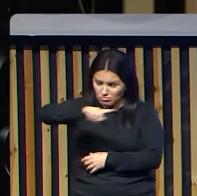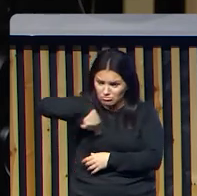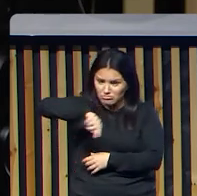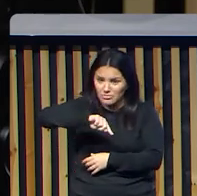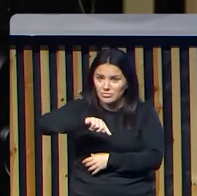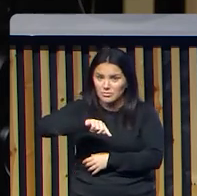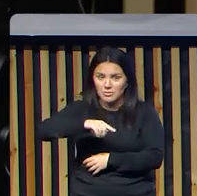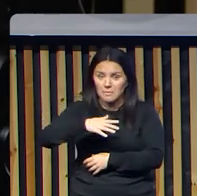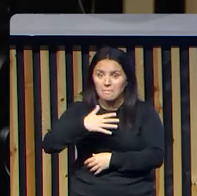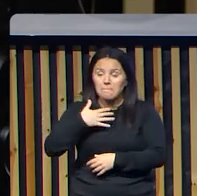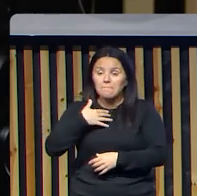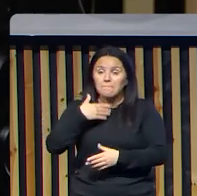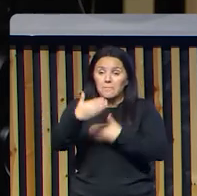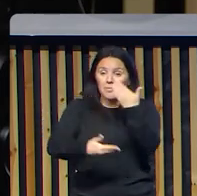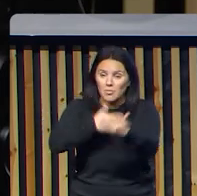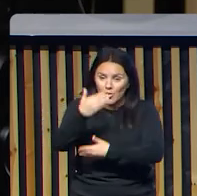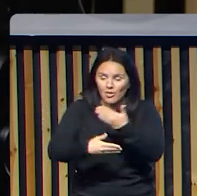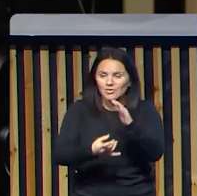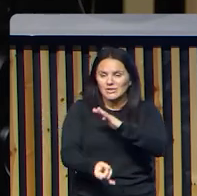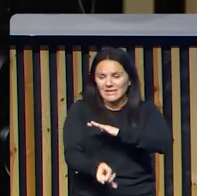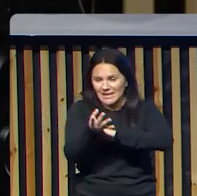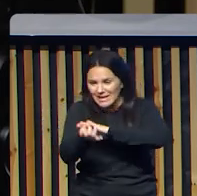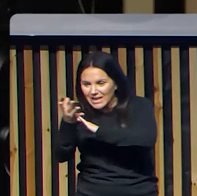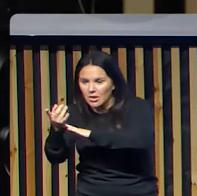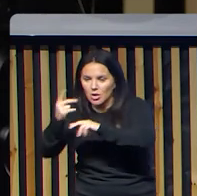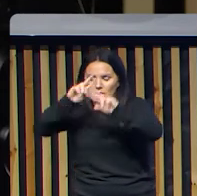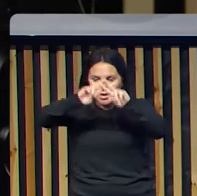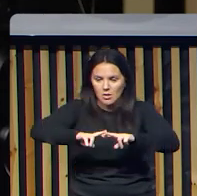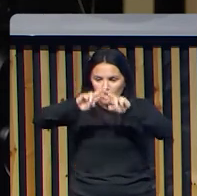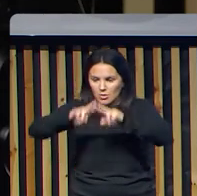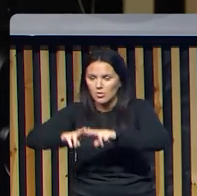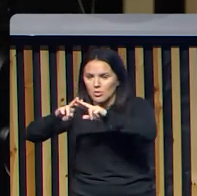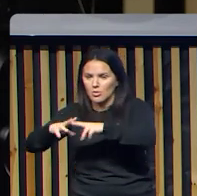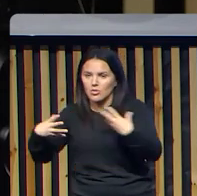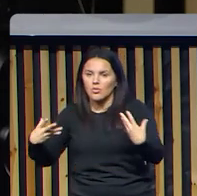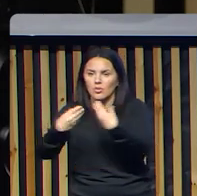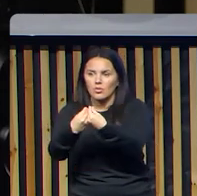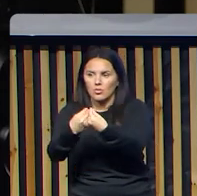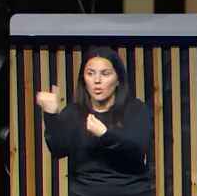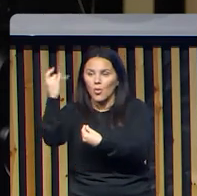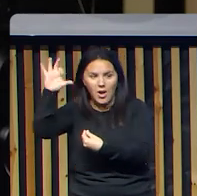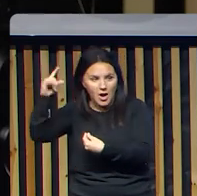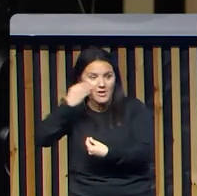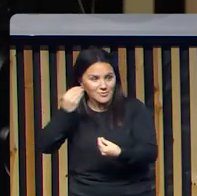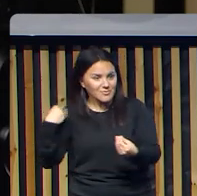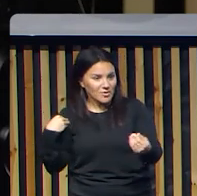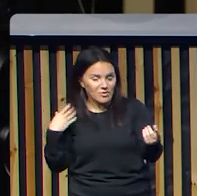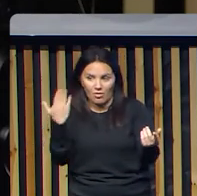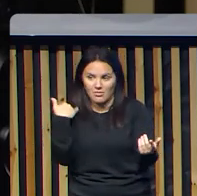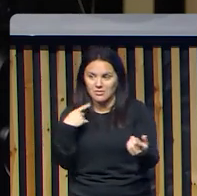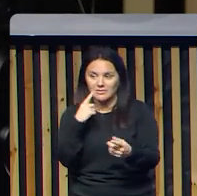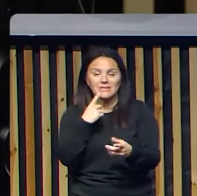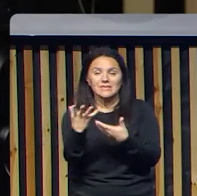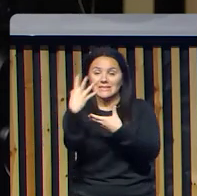la oportunidad de participar en los procesos de creación y de evaluación conjunta Juan Carlos dedicado que me lo estabas preguntando